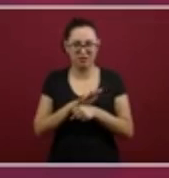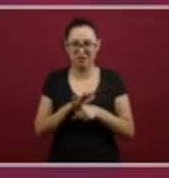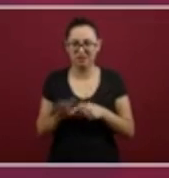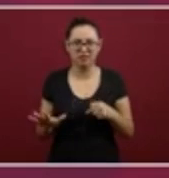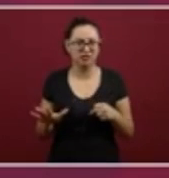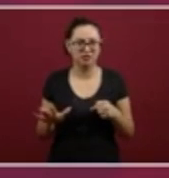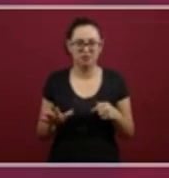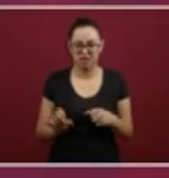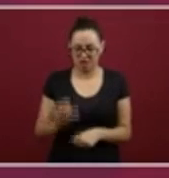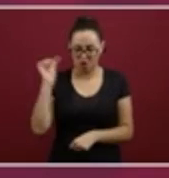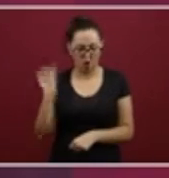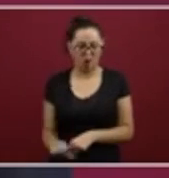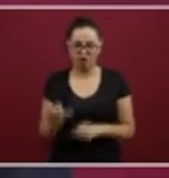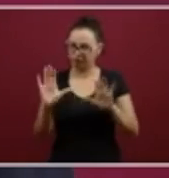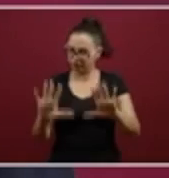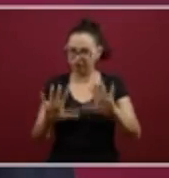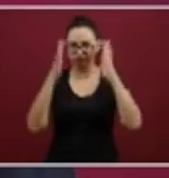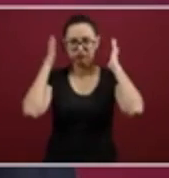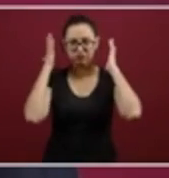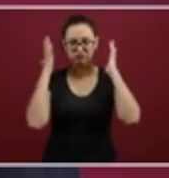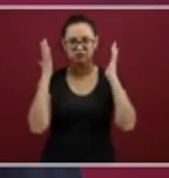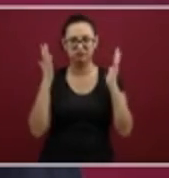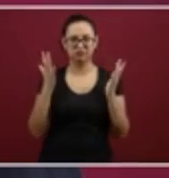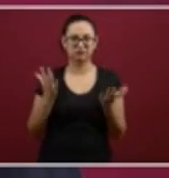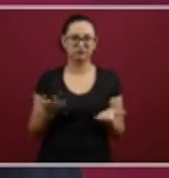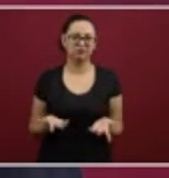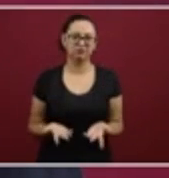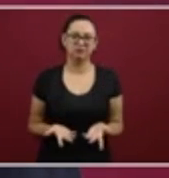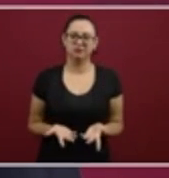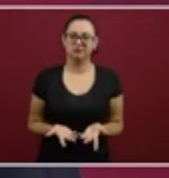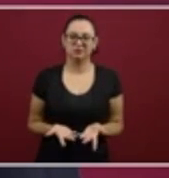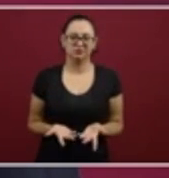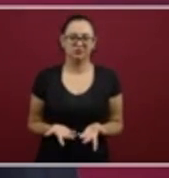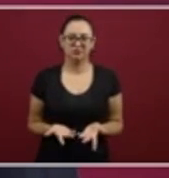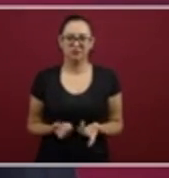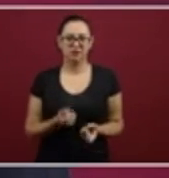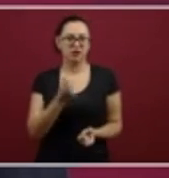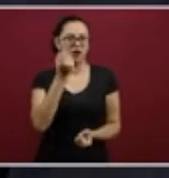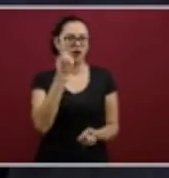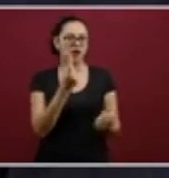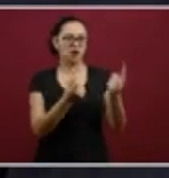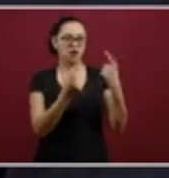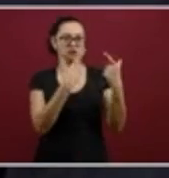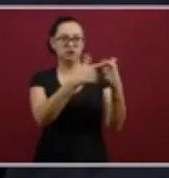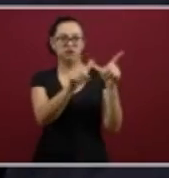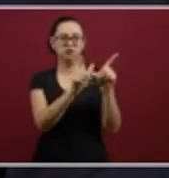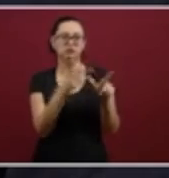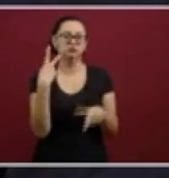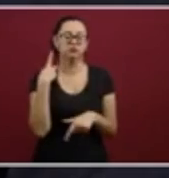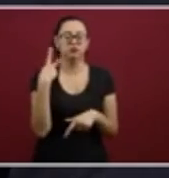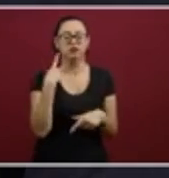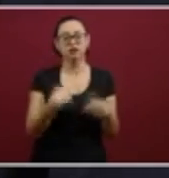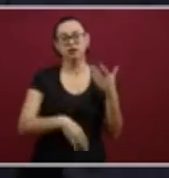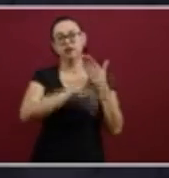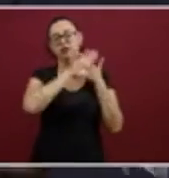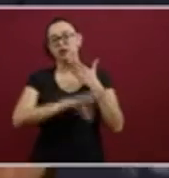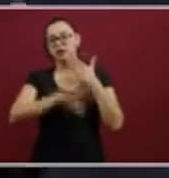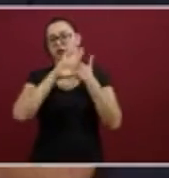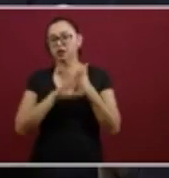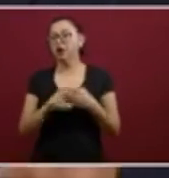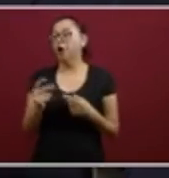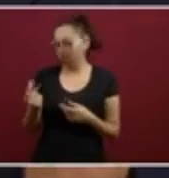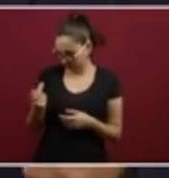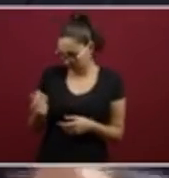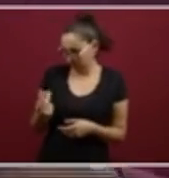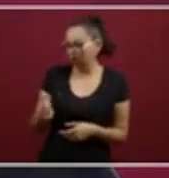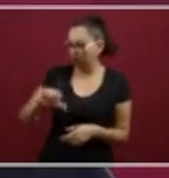decir ahora lo que me pidieron algunos partidos cuando tomé posición, que me decía baje,